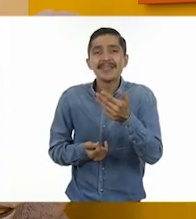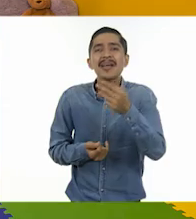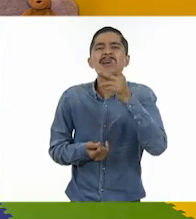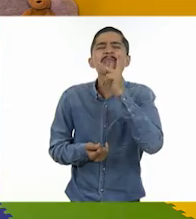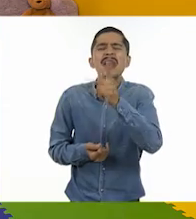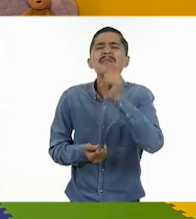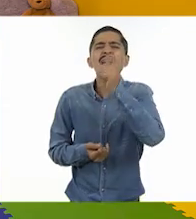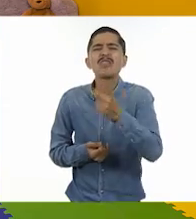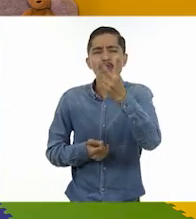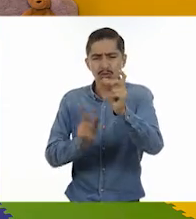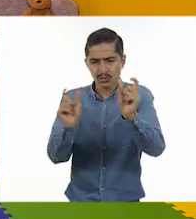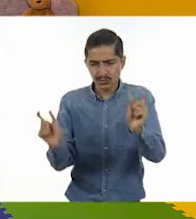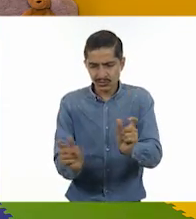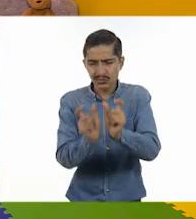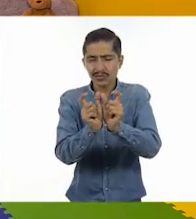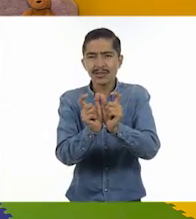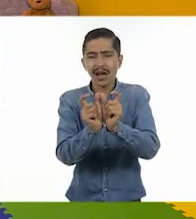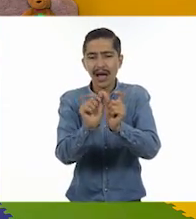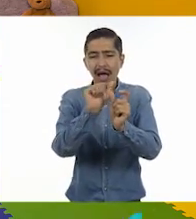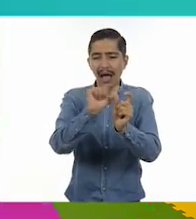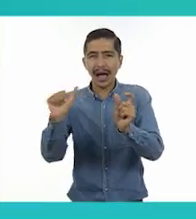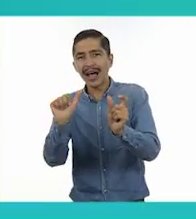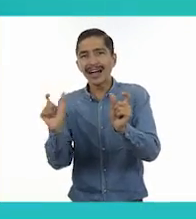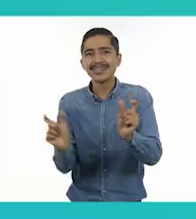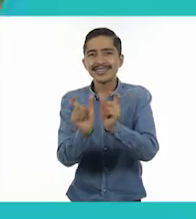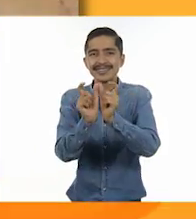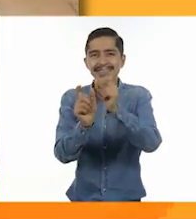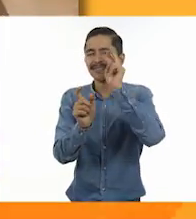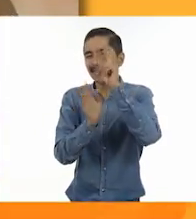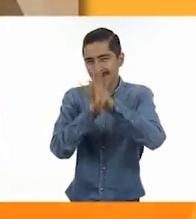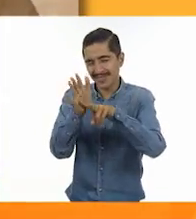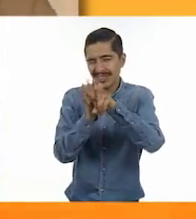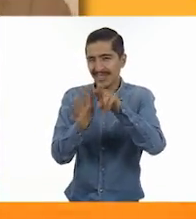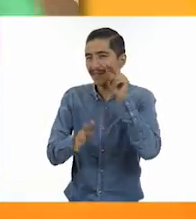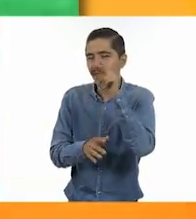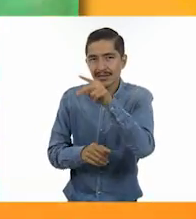sílabas. Vamos a ver el siguiente video.